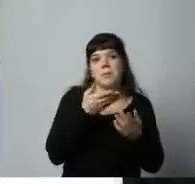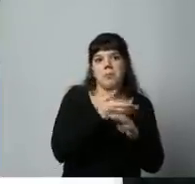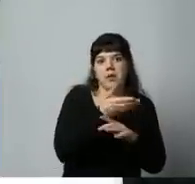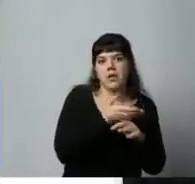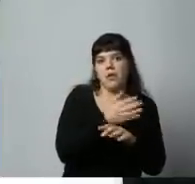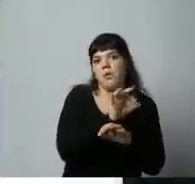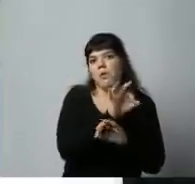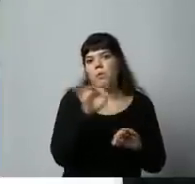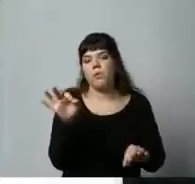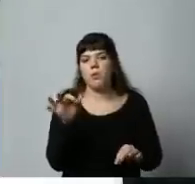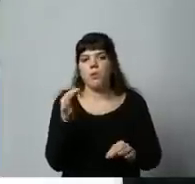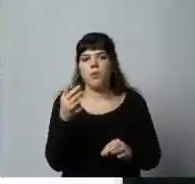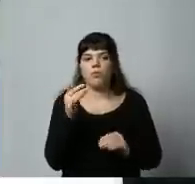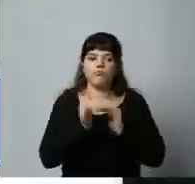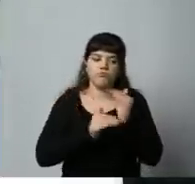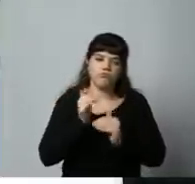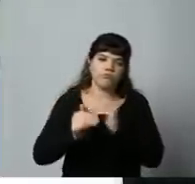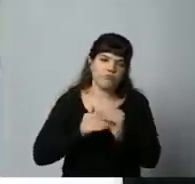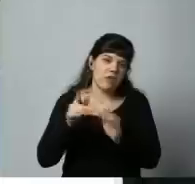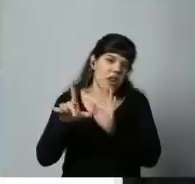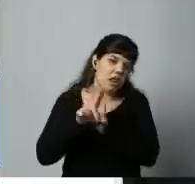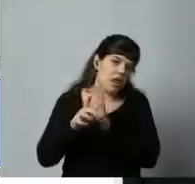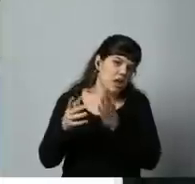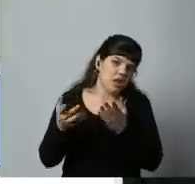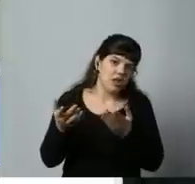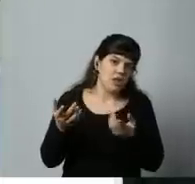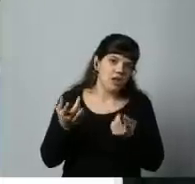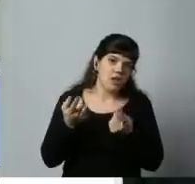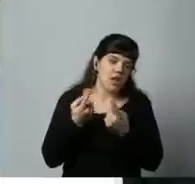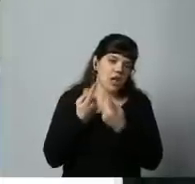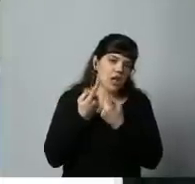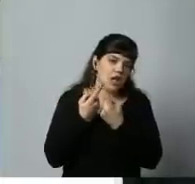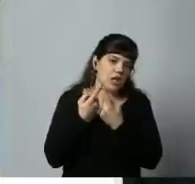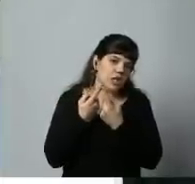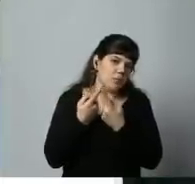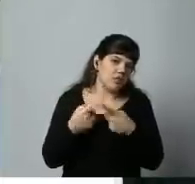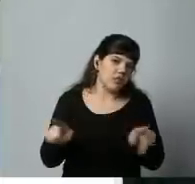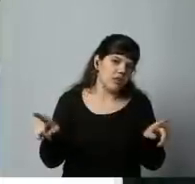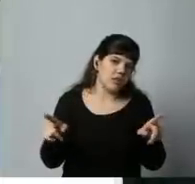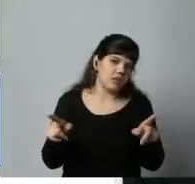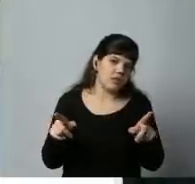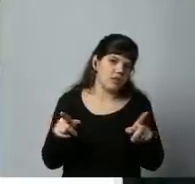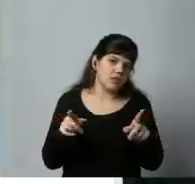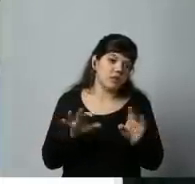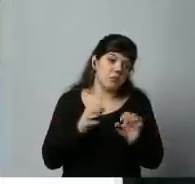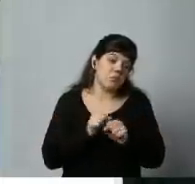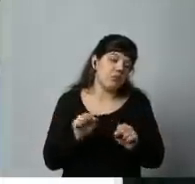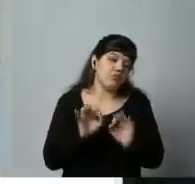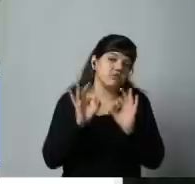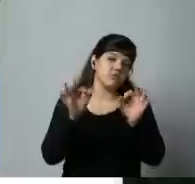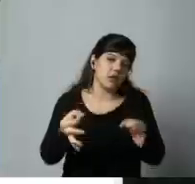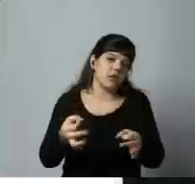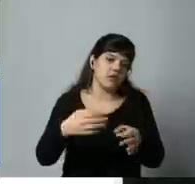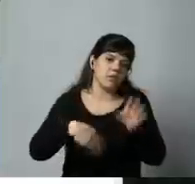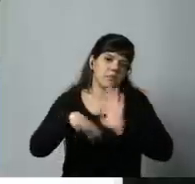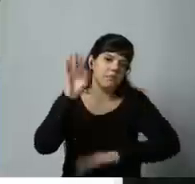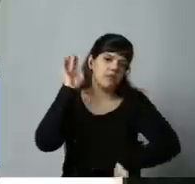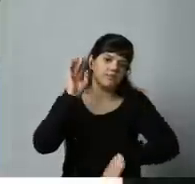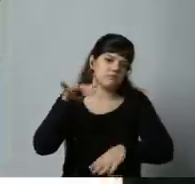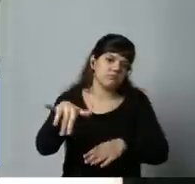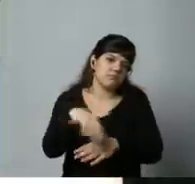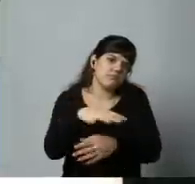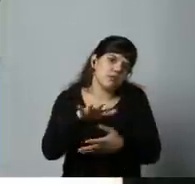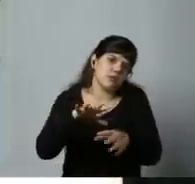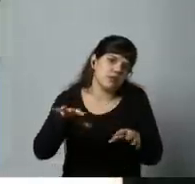u otros procedimientos que también pueden eh justamente llegar más suelo urbano para la